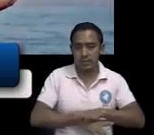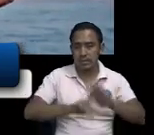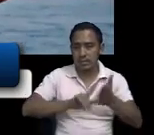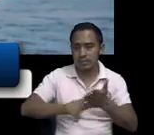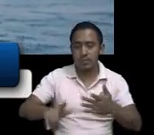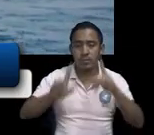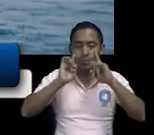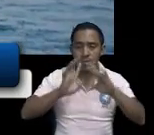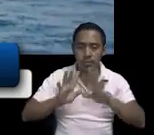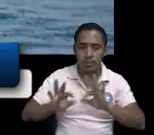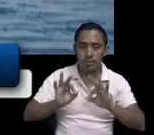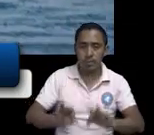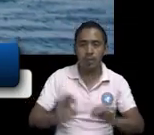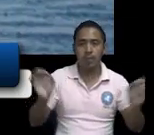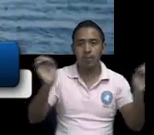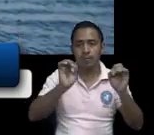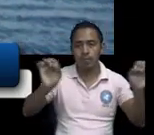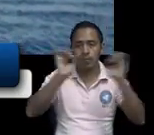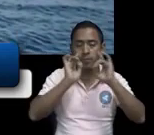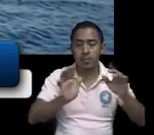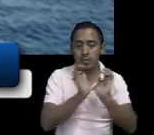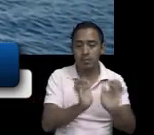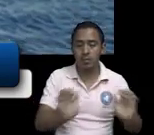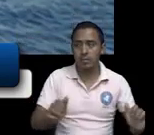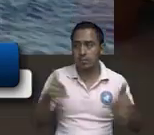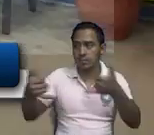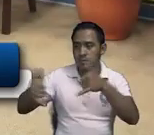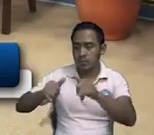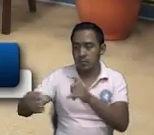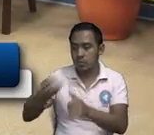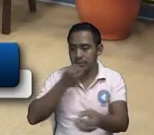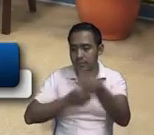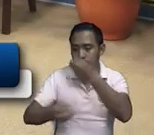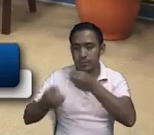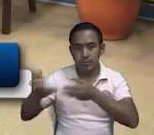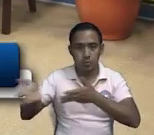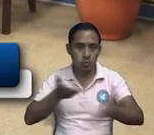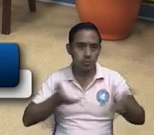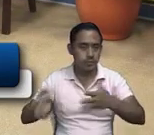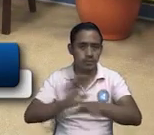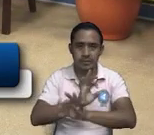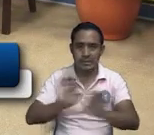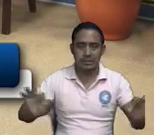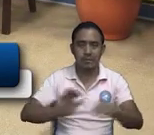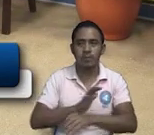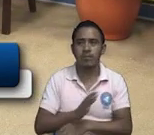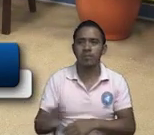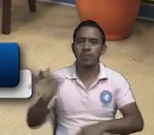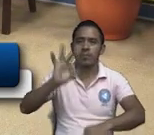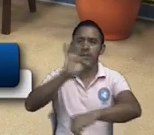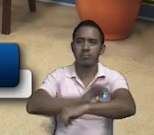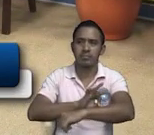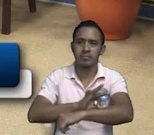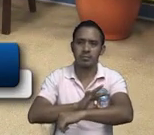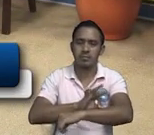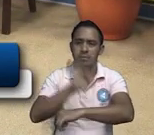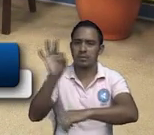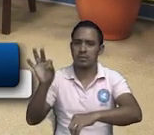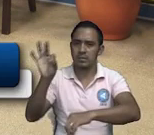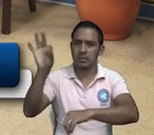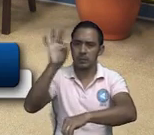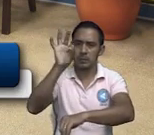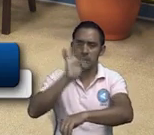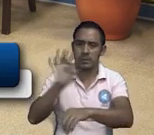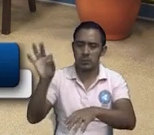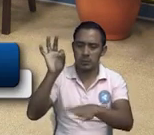esté bien cuidado, o tener cuidado que los niños no jueguen la comida de él con la comida de los perros. Ahora, la transmisión de las moscas obviamente